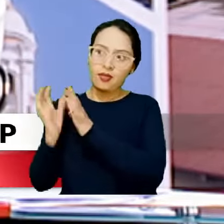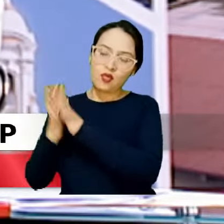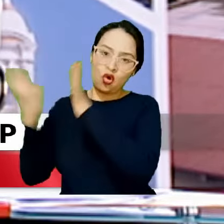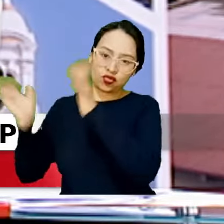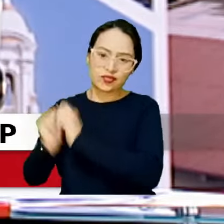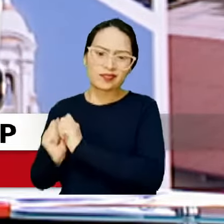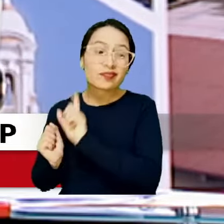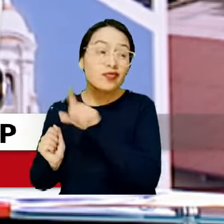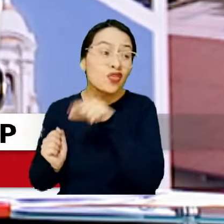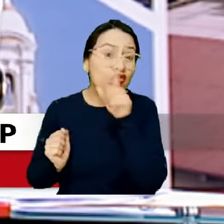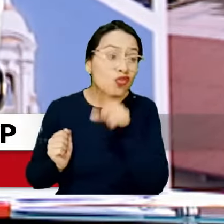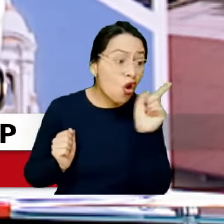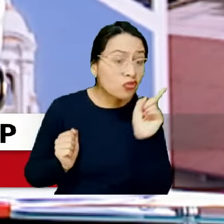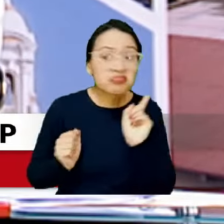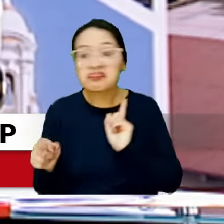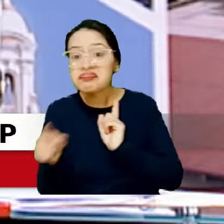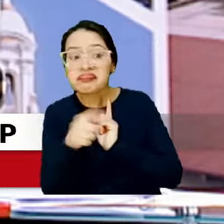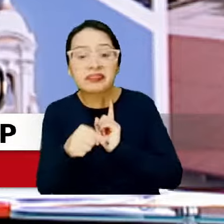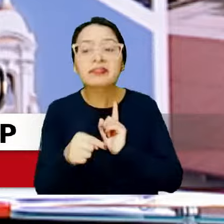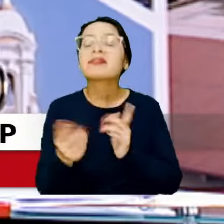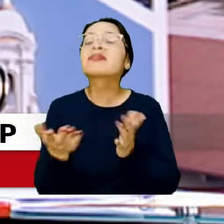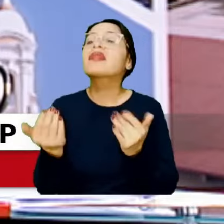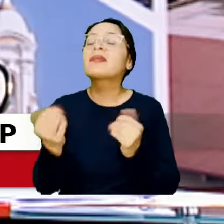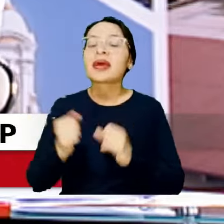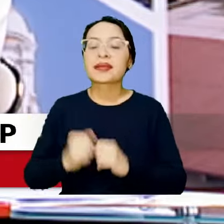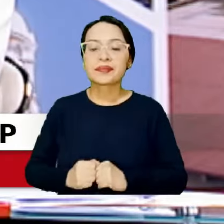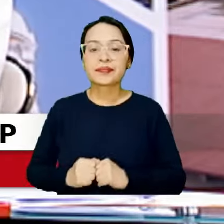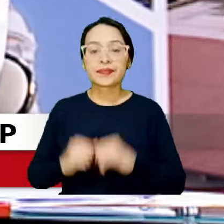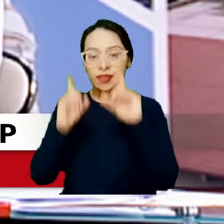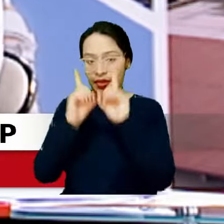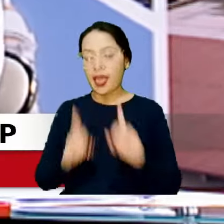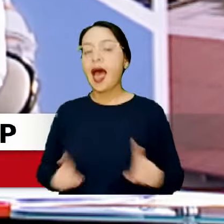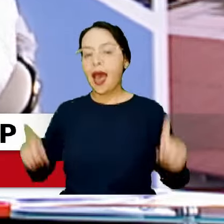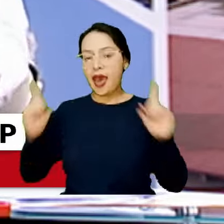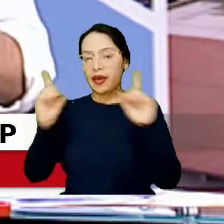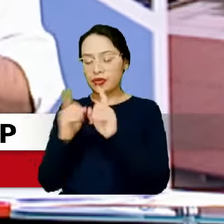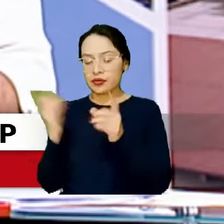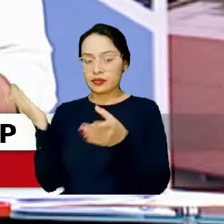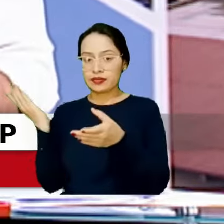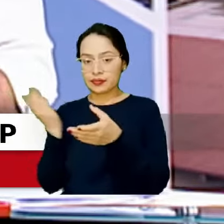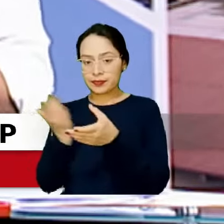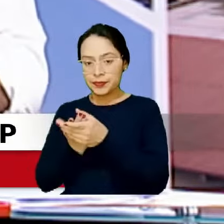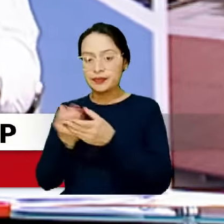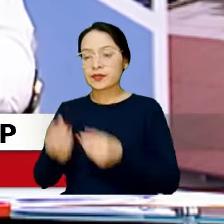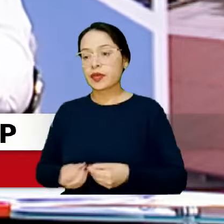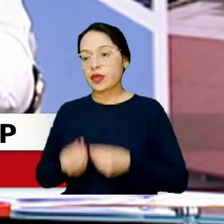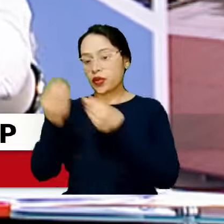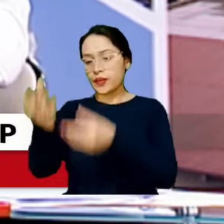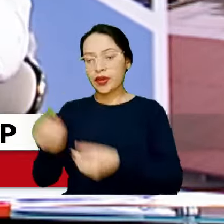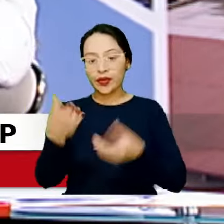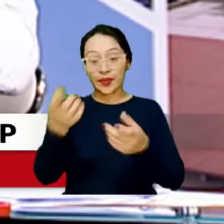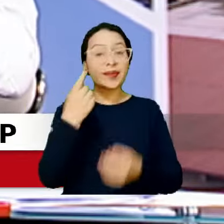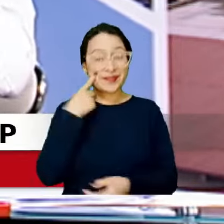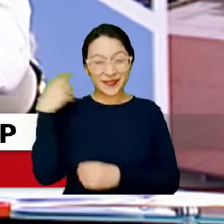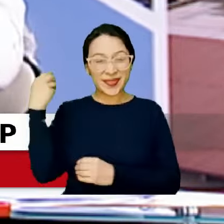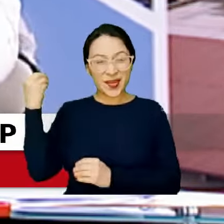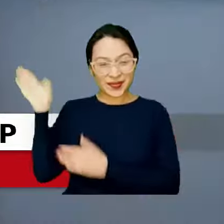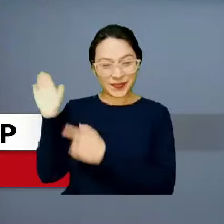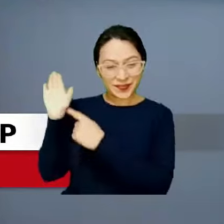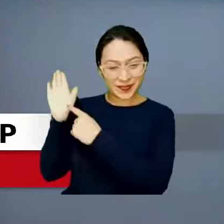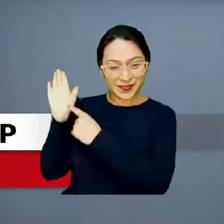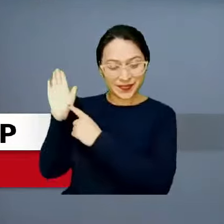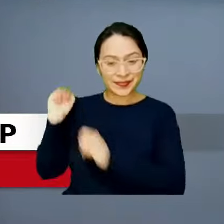tarea por ahí. Les voy a dar tanta información y de lo que he revelado el día de hoy, si me permite, querida Karina, tengo aquí y le voy a